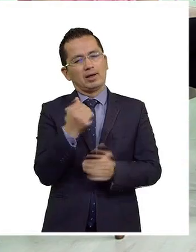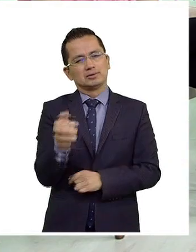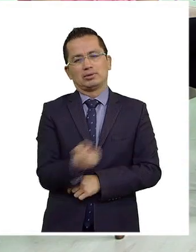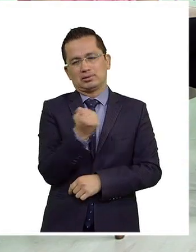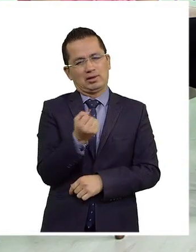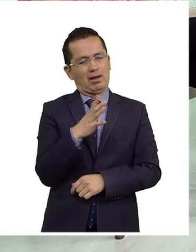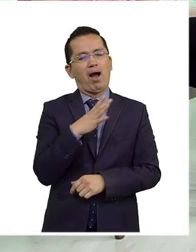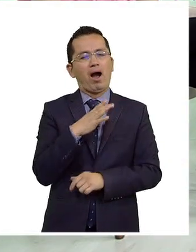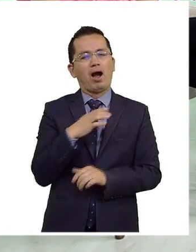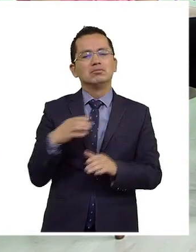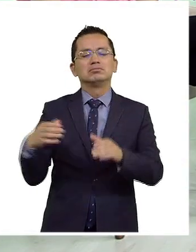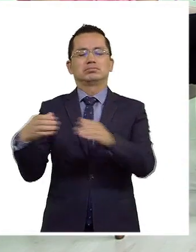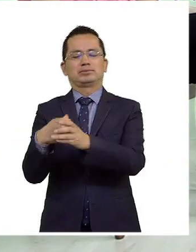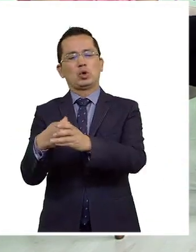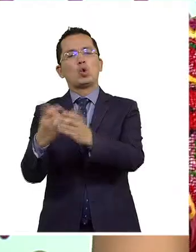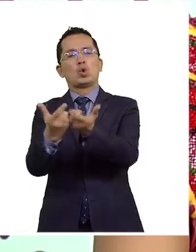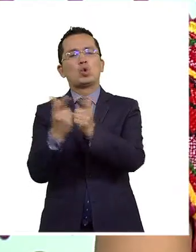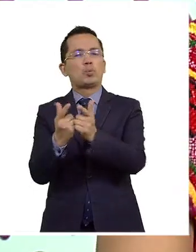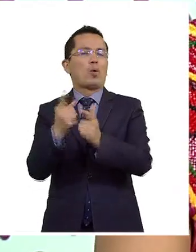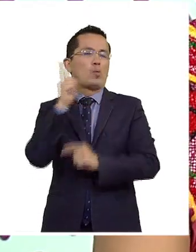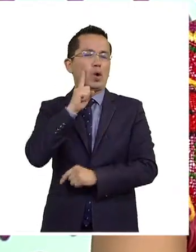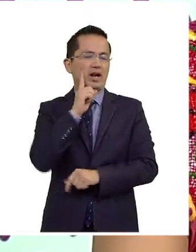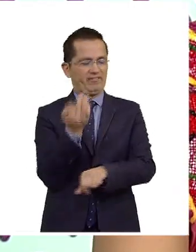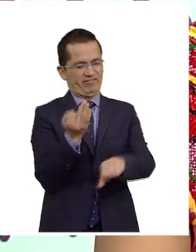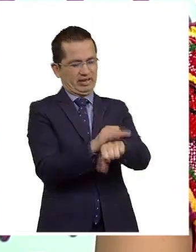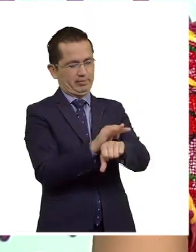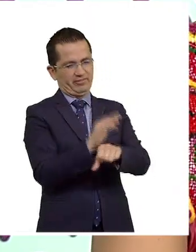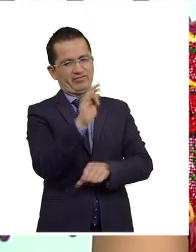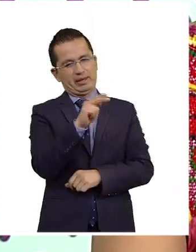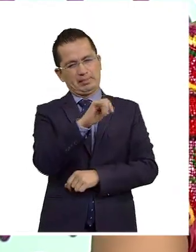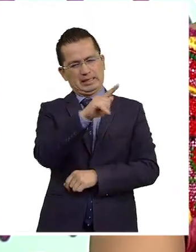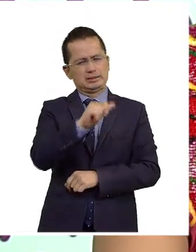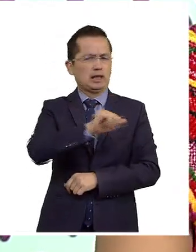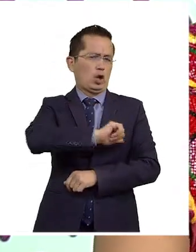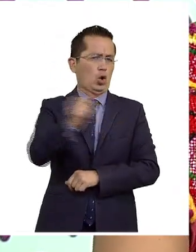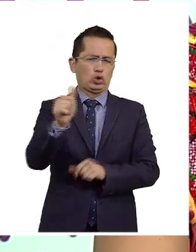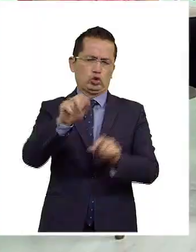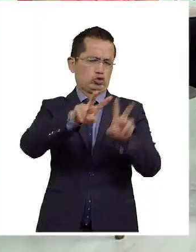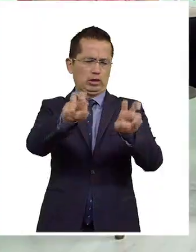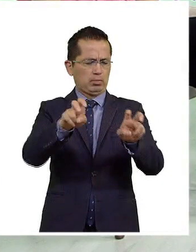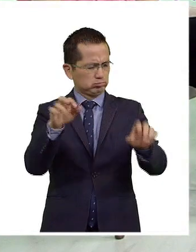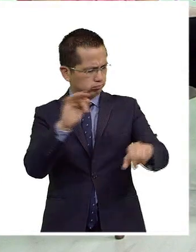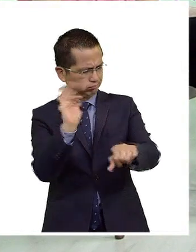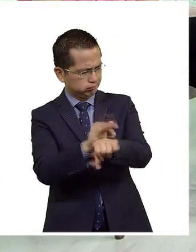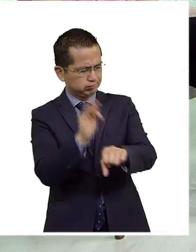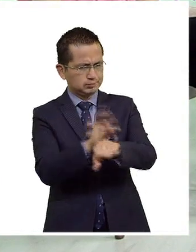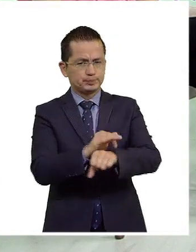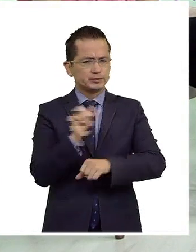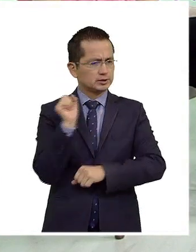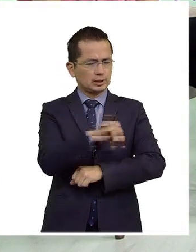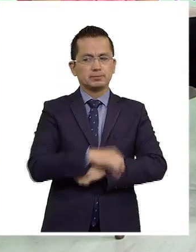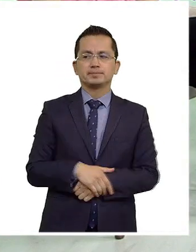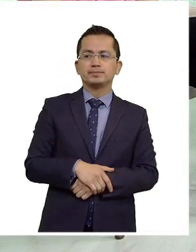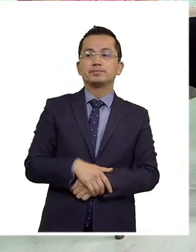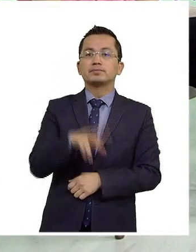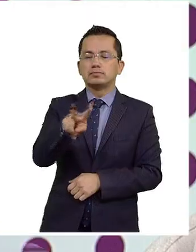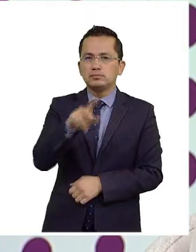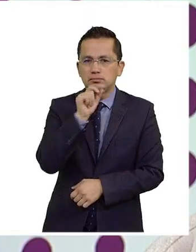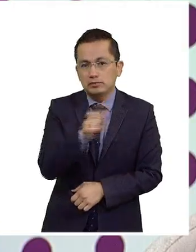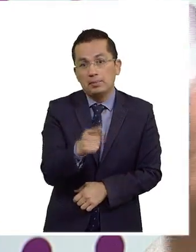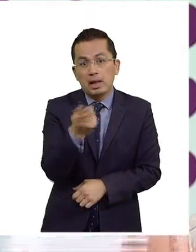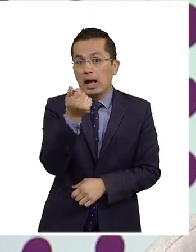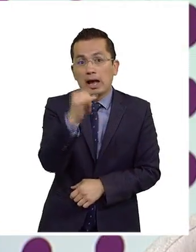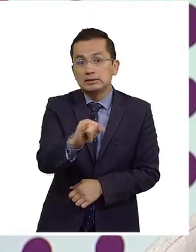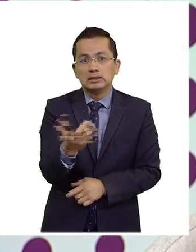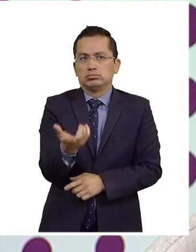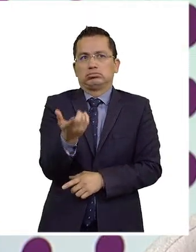las feministas interseccionales, ¿no? Claro. Sí. Que entonces se tienen que entendemos. reconocer todas las realidades Sí. y que además hablamos de los feminismos justamente